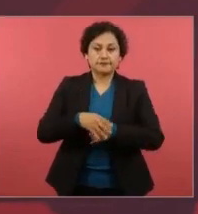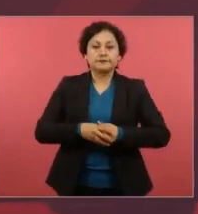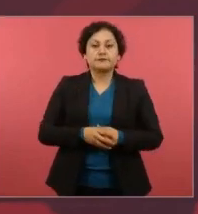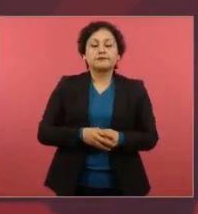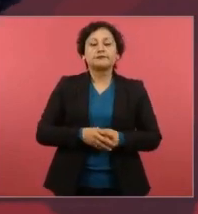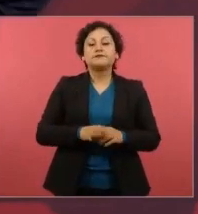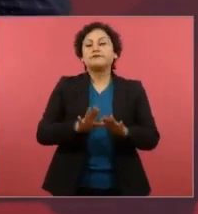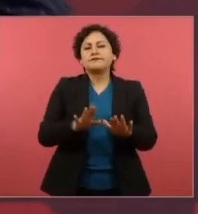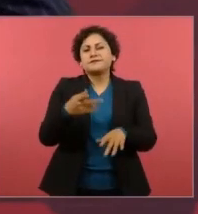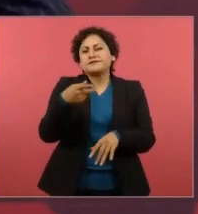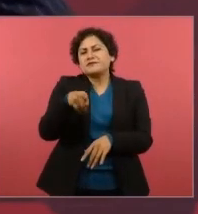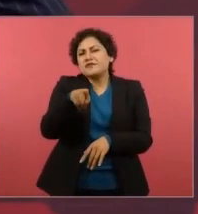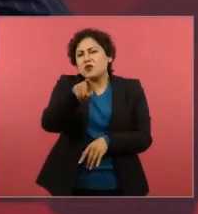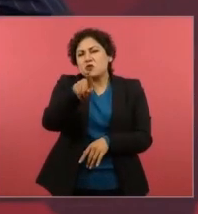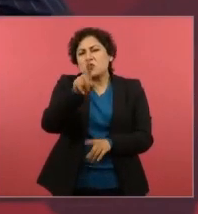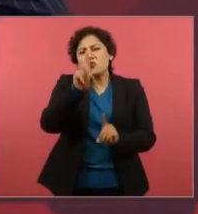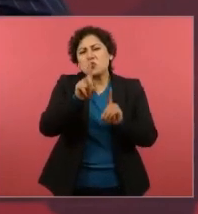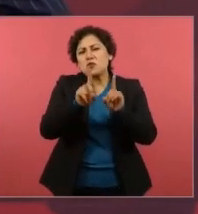aumentó tanto